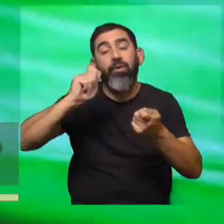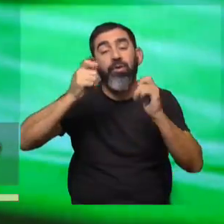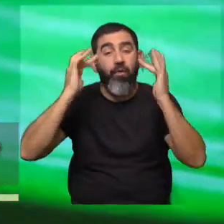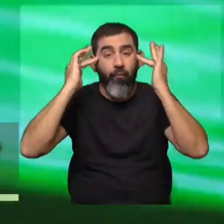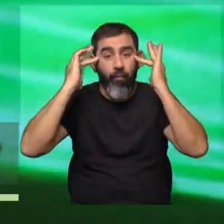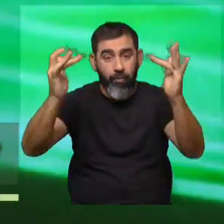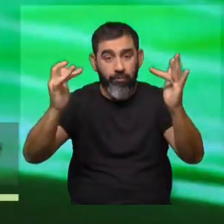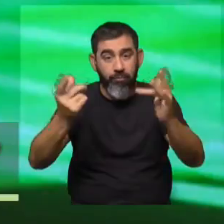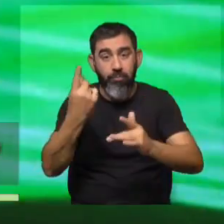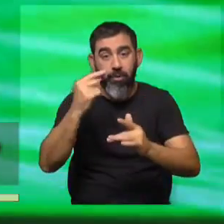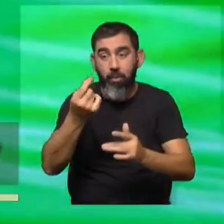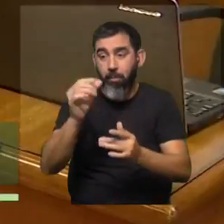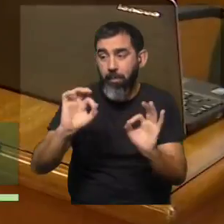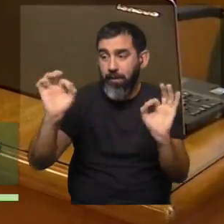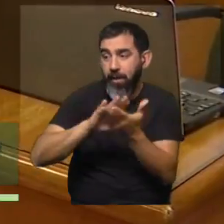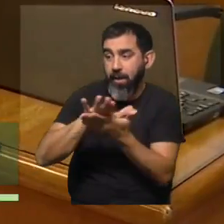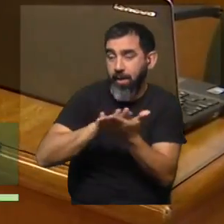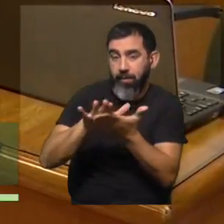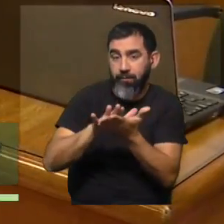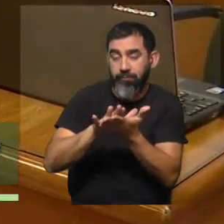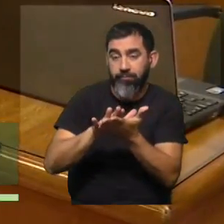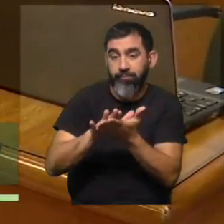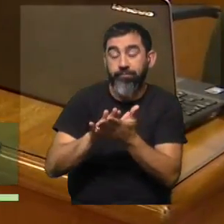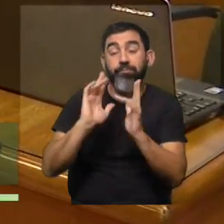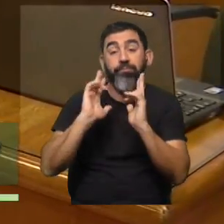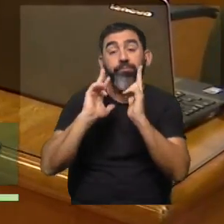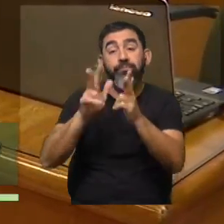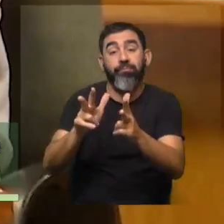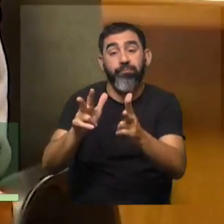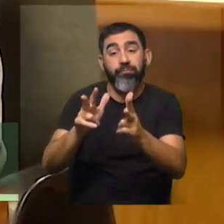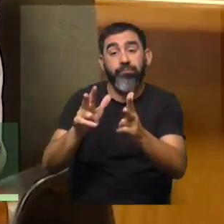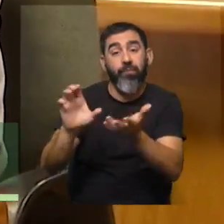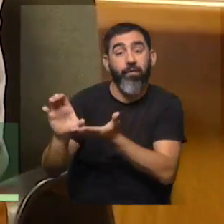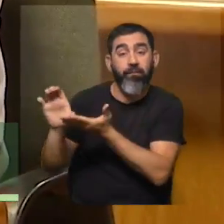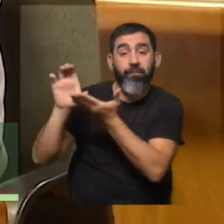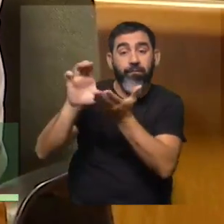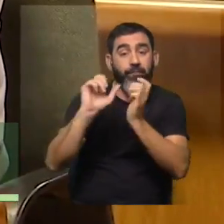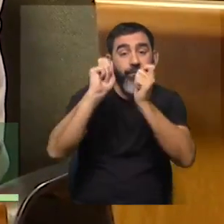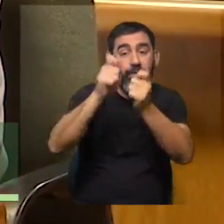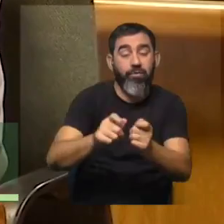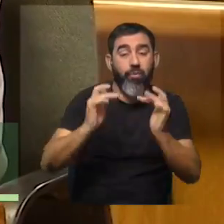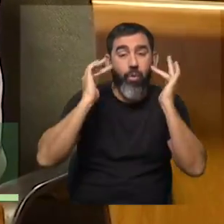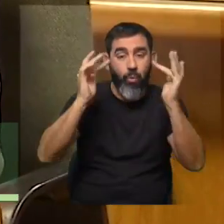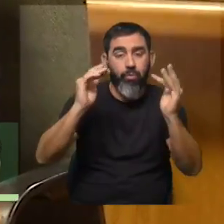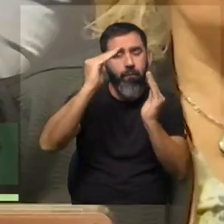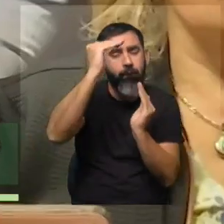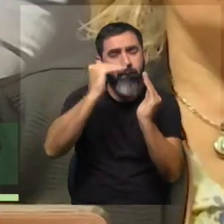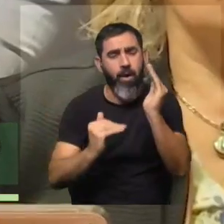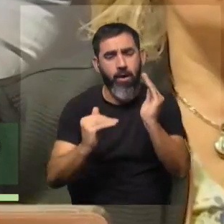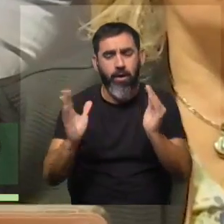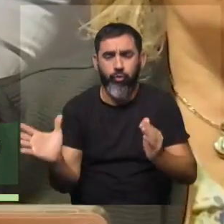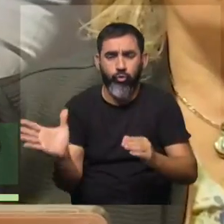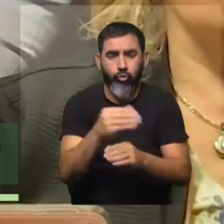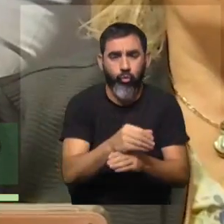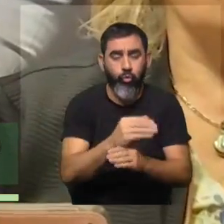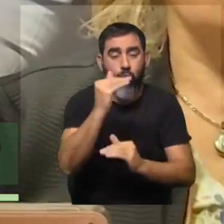educativa pero no tiene un peso a propósito Olmos aseguró que la inversión en educación bajó en todos los niveles de la enseñanza